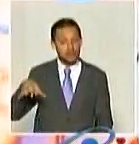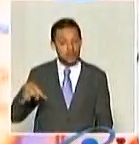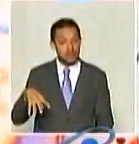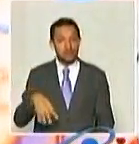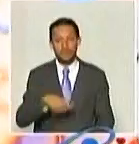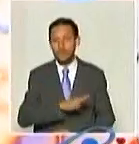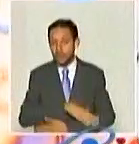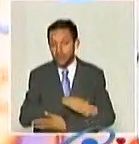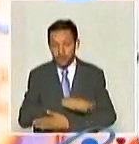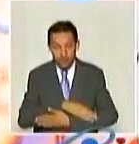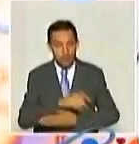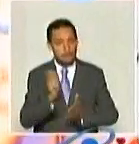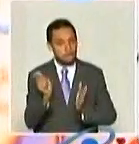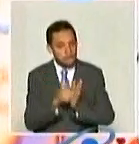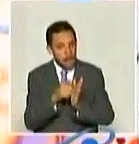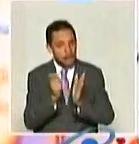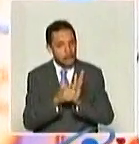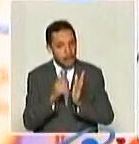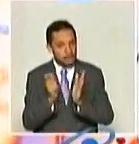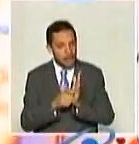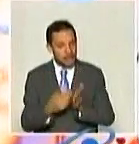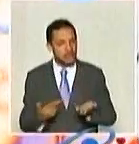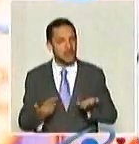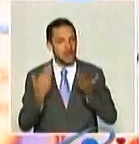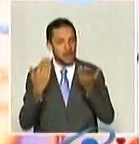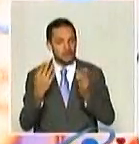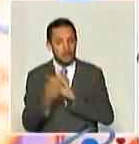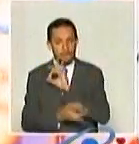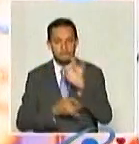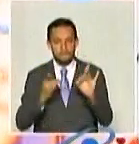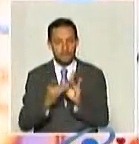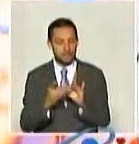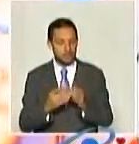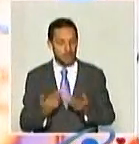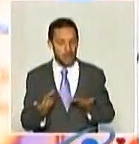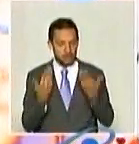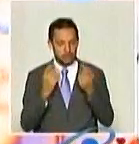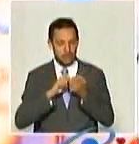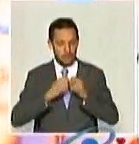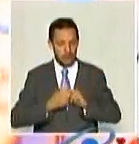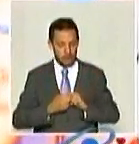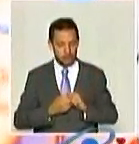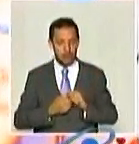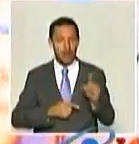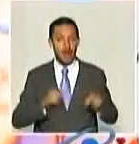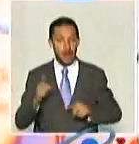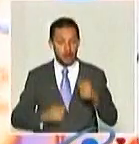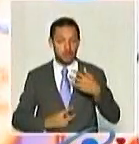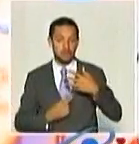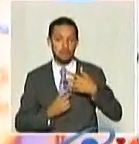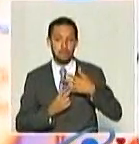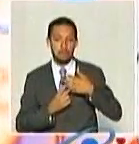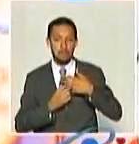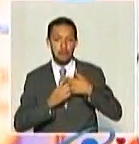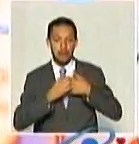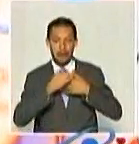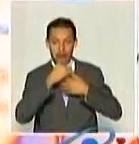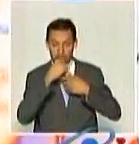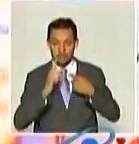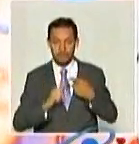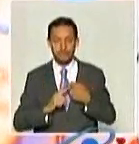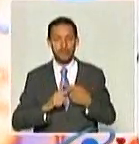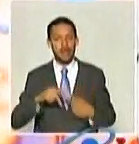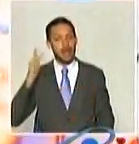rico en plaquetas ozonizado y vemos una diferencia abismal y vemos esos pacientes que ya suben escalas, que bajan, que